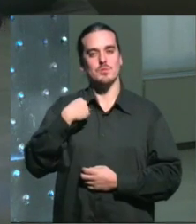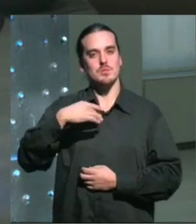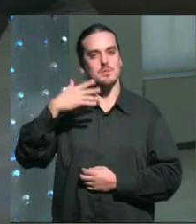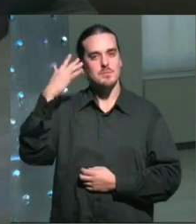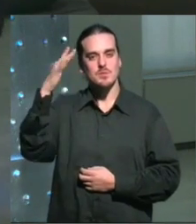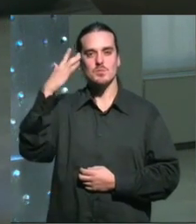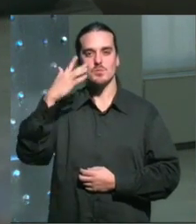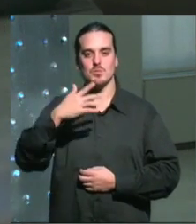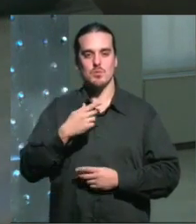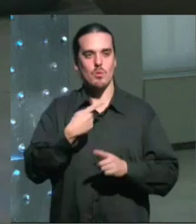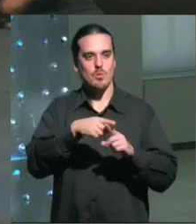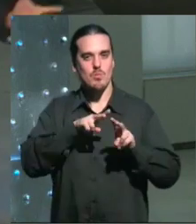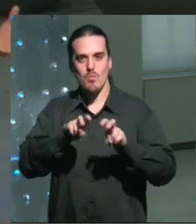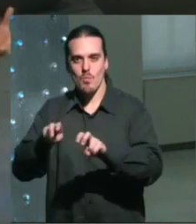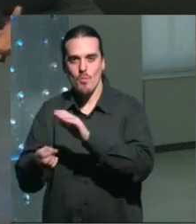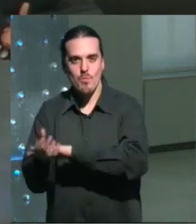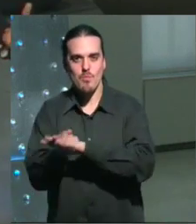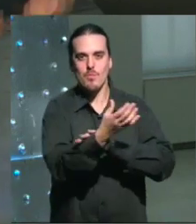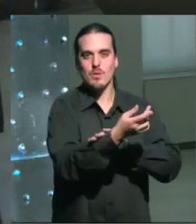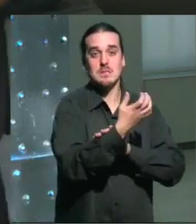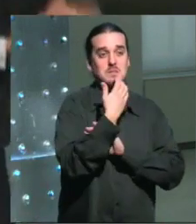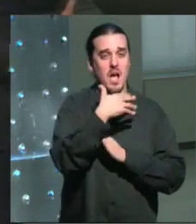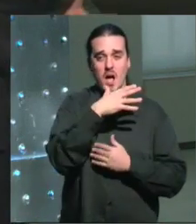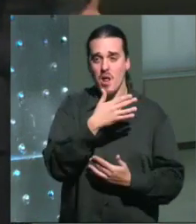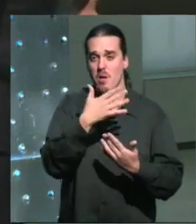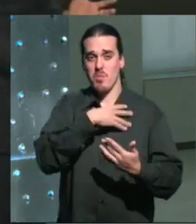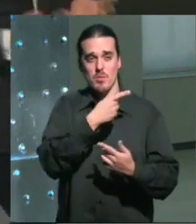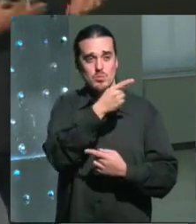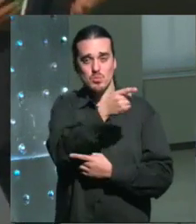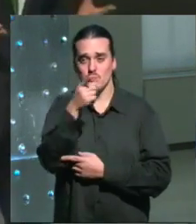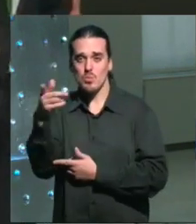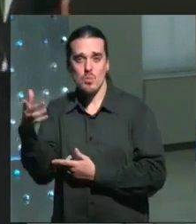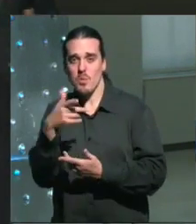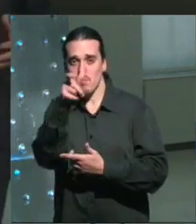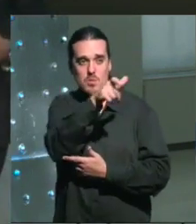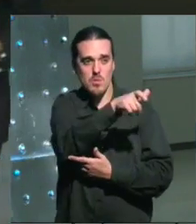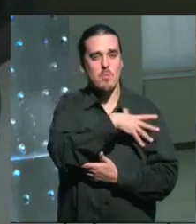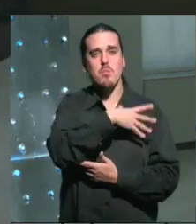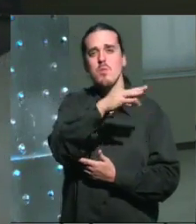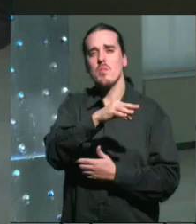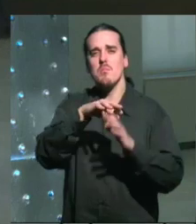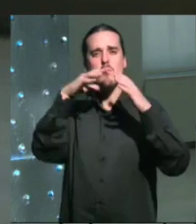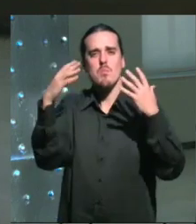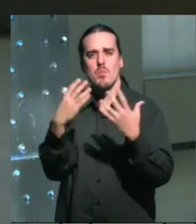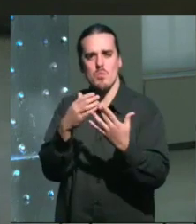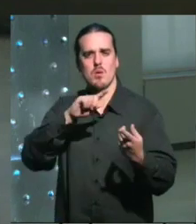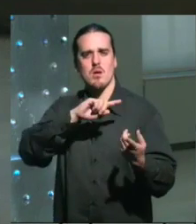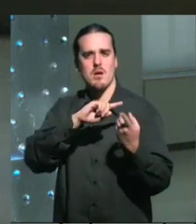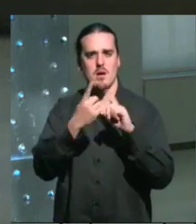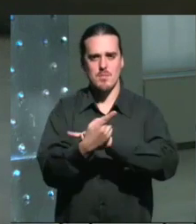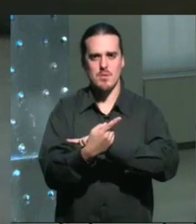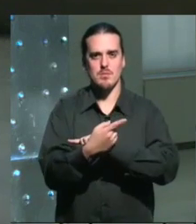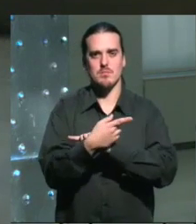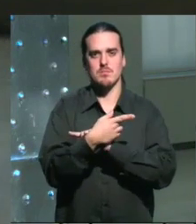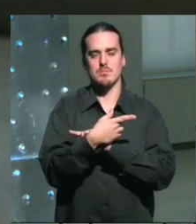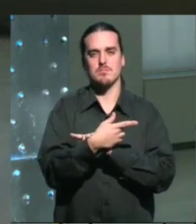tú o cualquiera de nosotros, desde cualquier parte del mundo, puede cambiar el mundo. Por consiguiente, os dejo